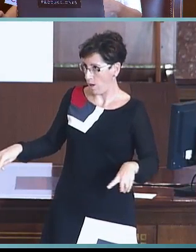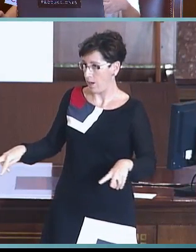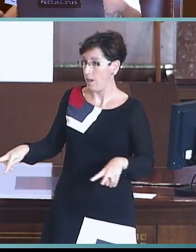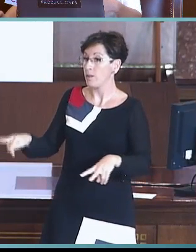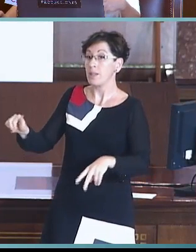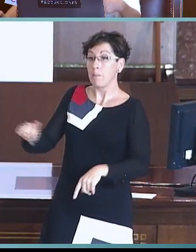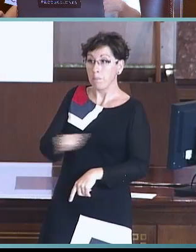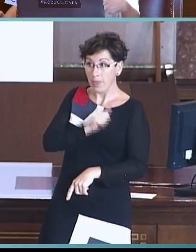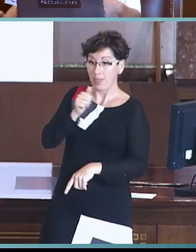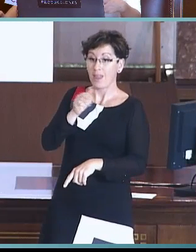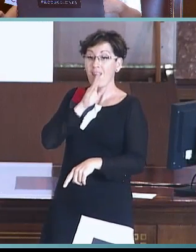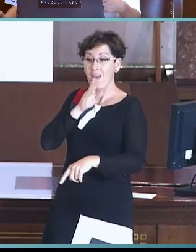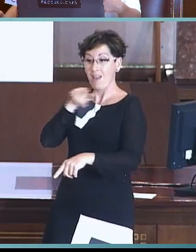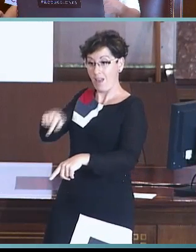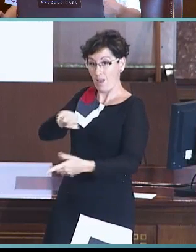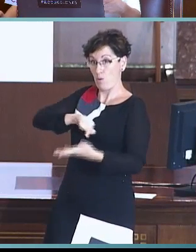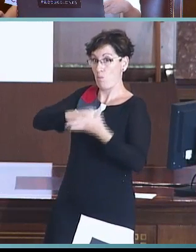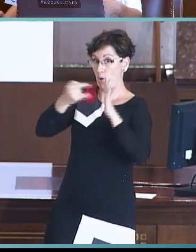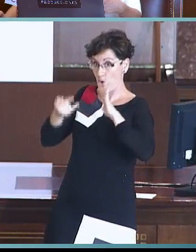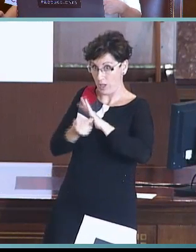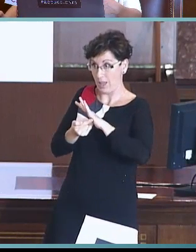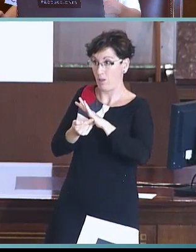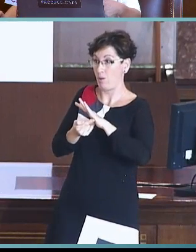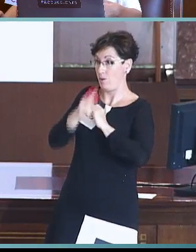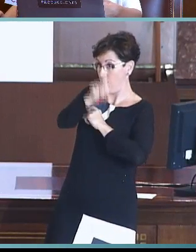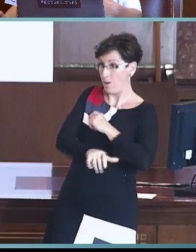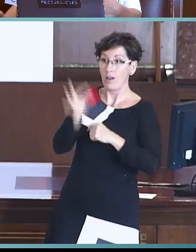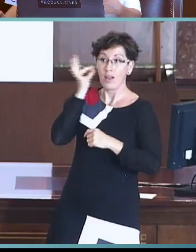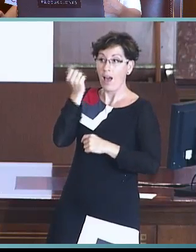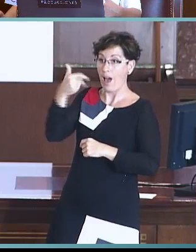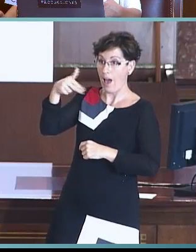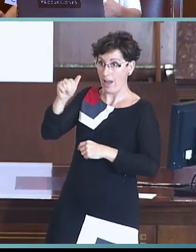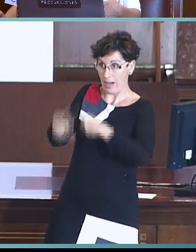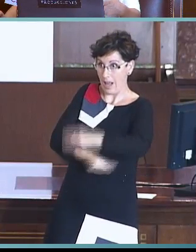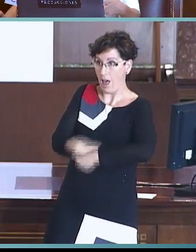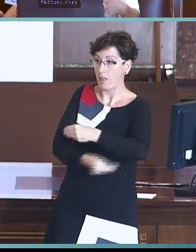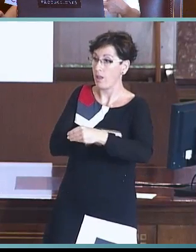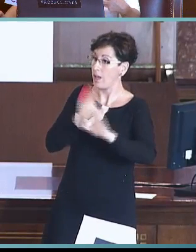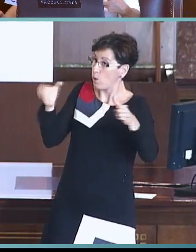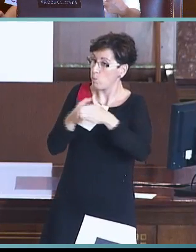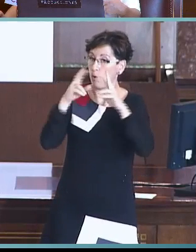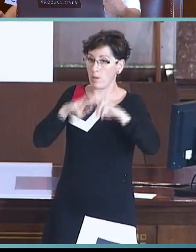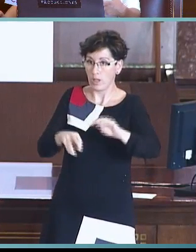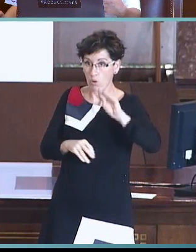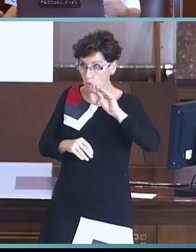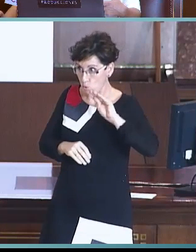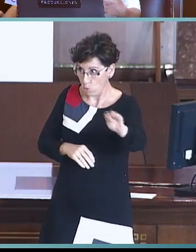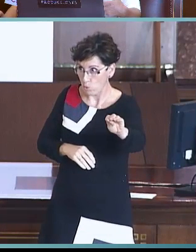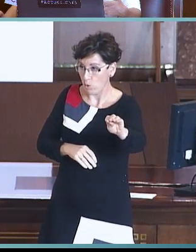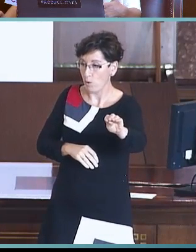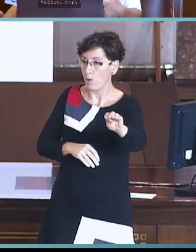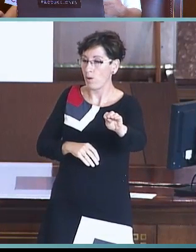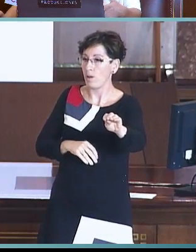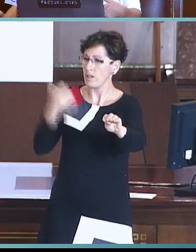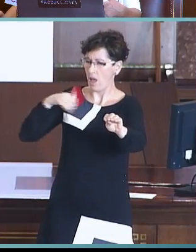de este proyecto de investigación que Ana Belén está desarrollando, su grupo de investigación llevan